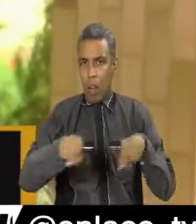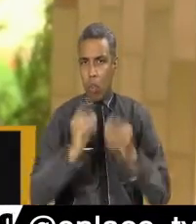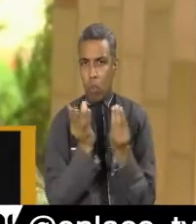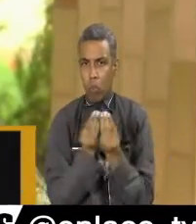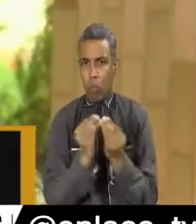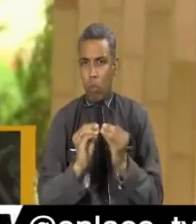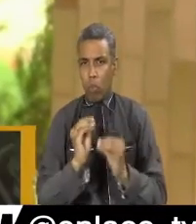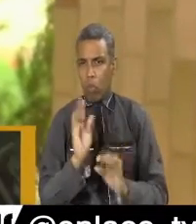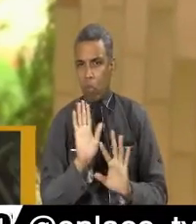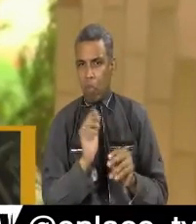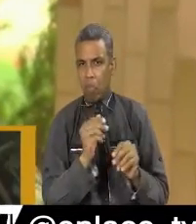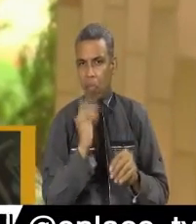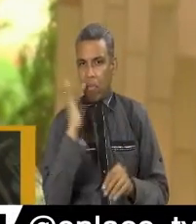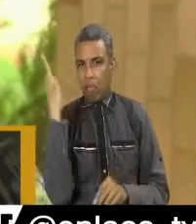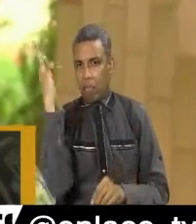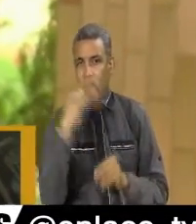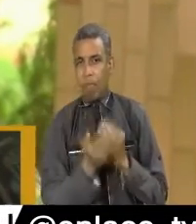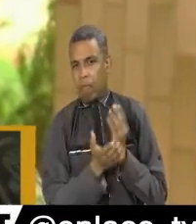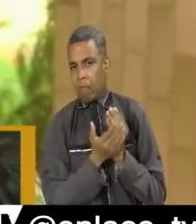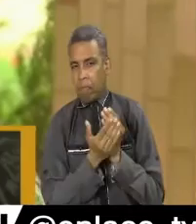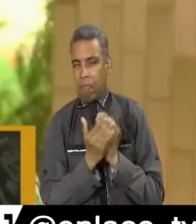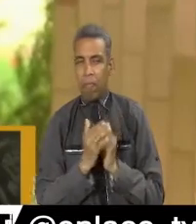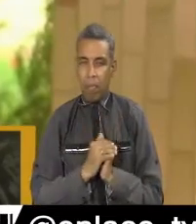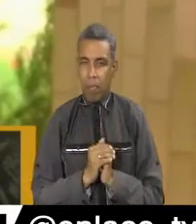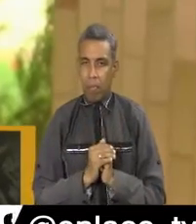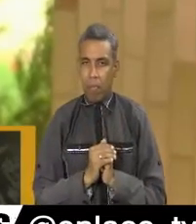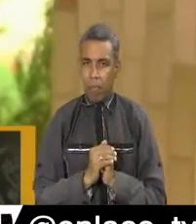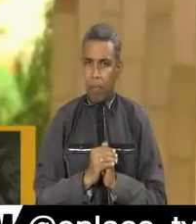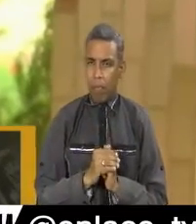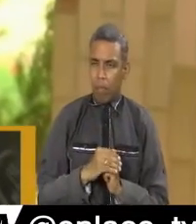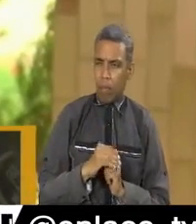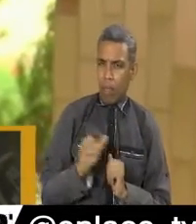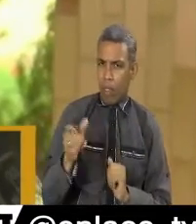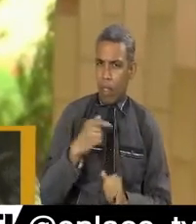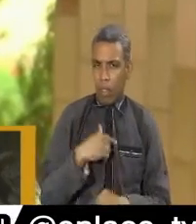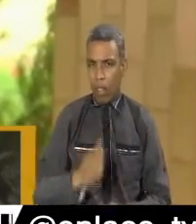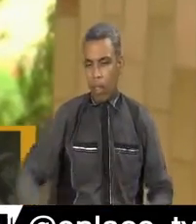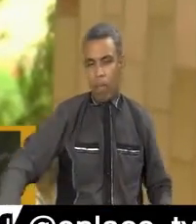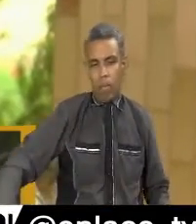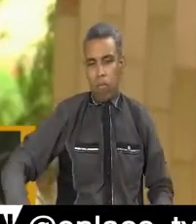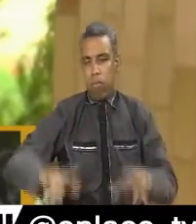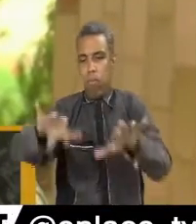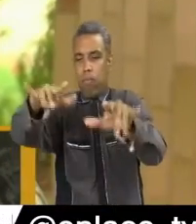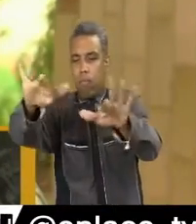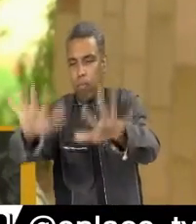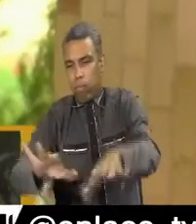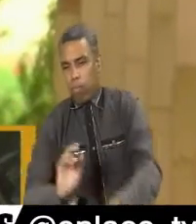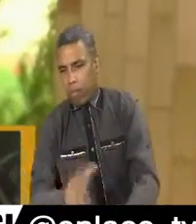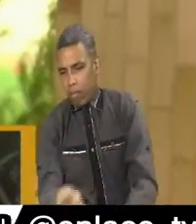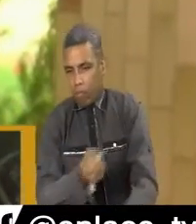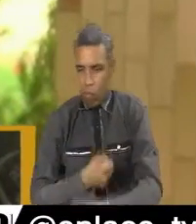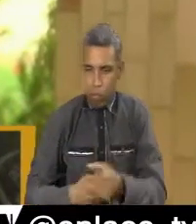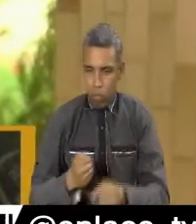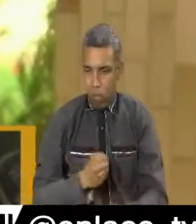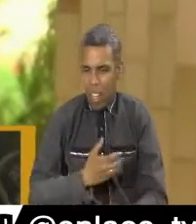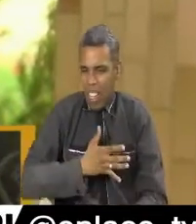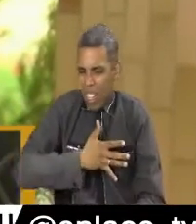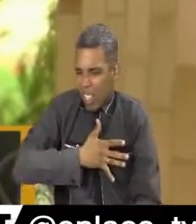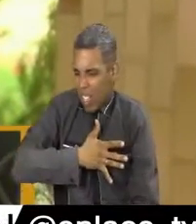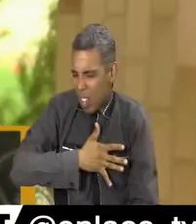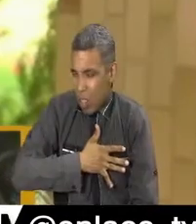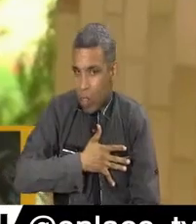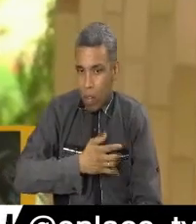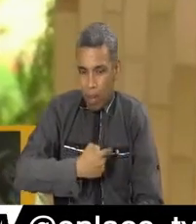y nos manifiestan de que pues sintió un dolor fuerte en el pecho, al parecer un infarto, de acuerdo a lo que